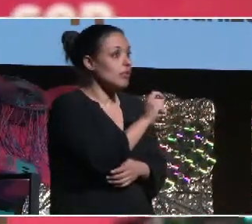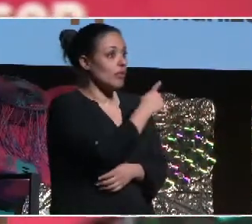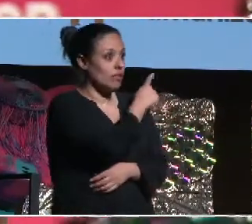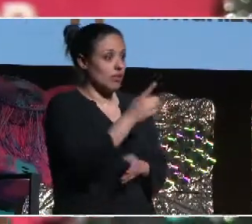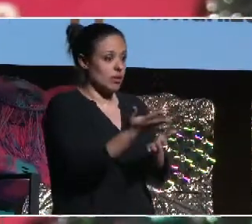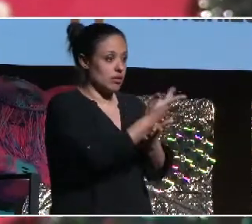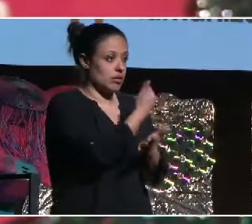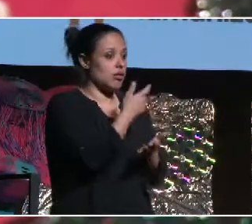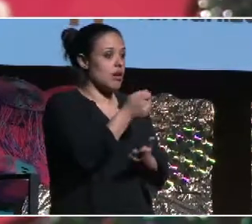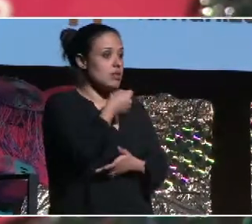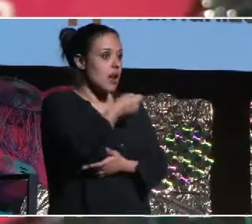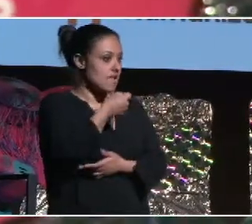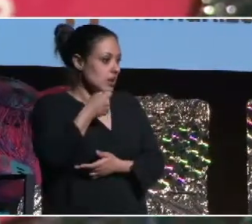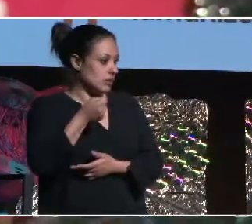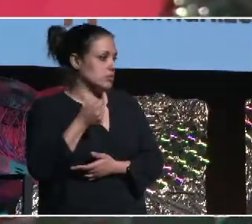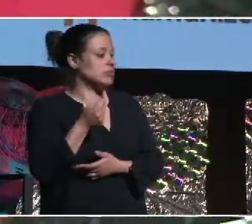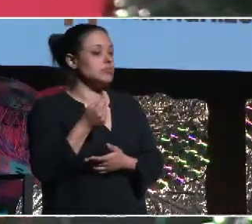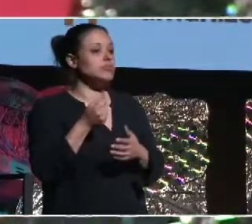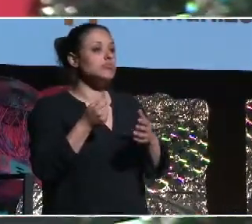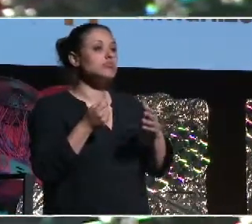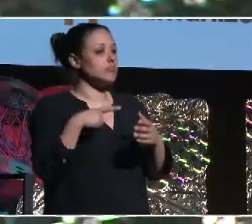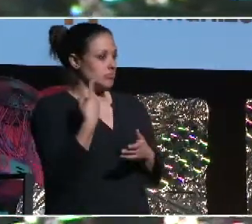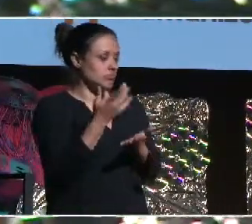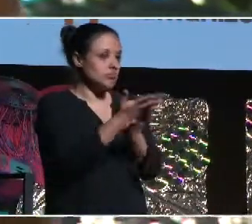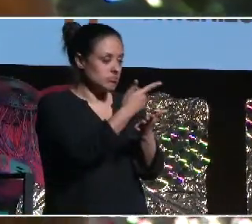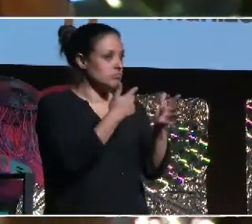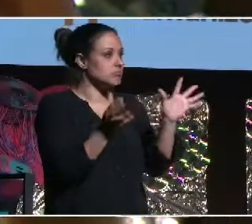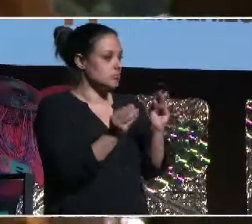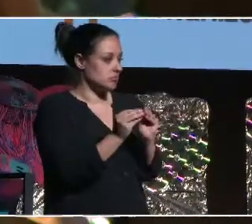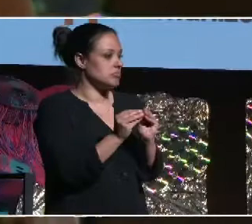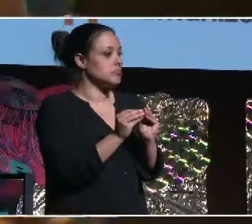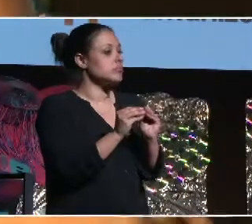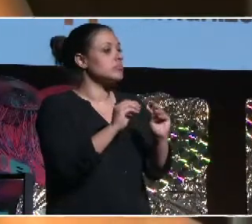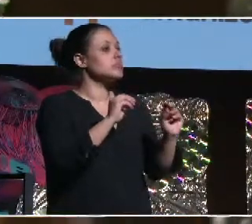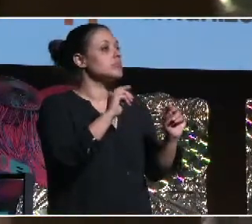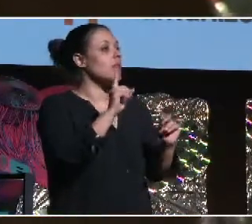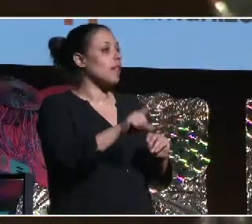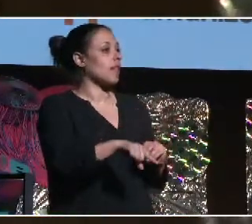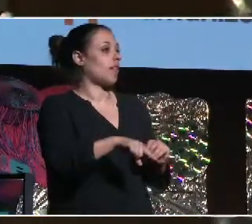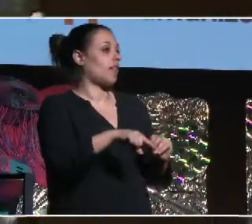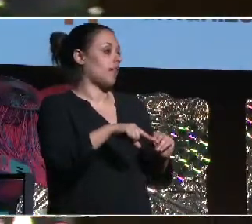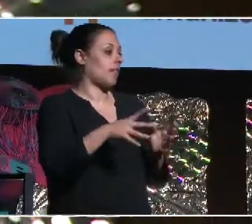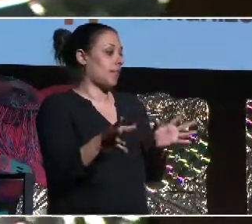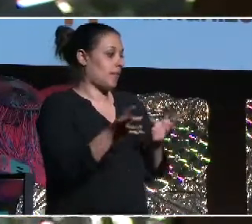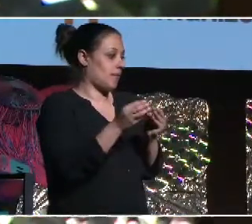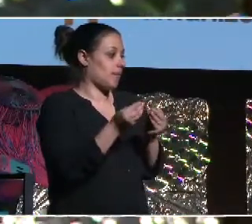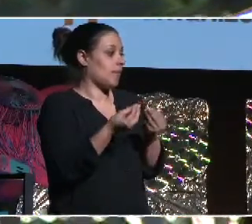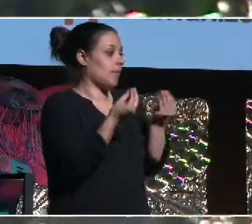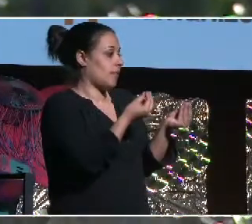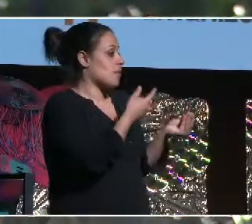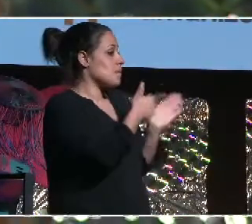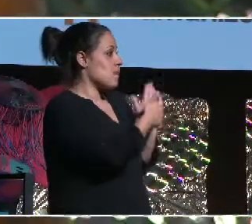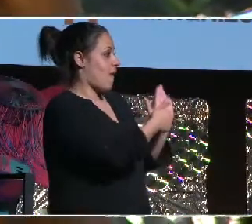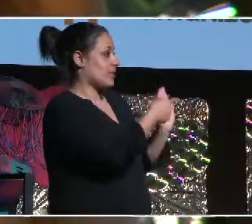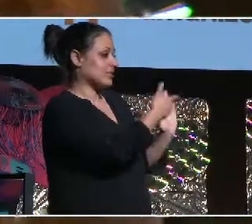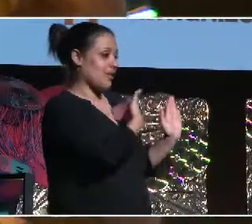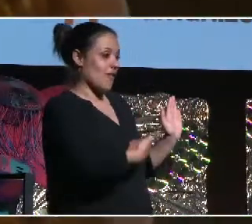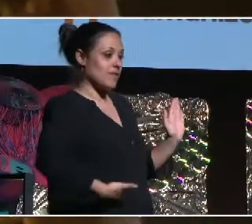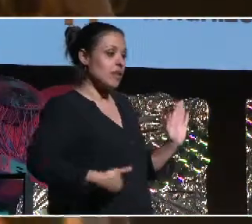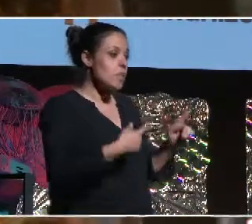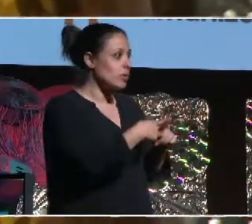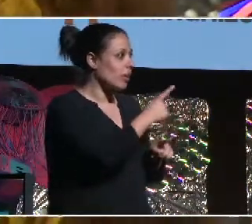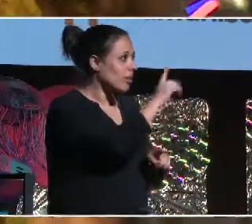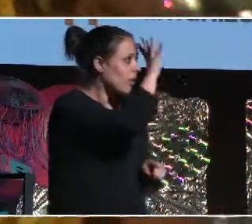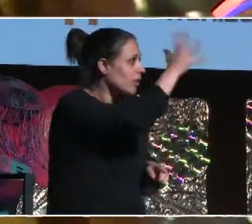Esos datos, cuando estaban recopilados, después hubo una conversación con el gobierno, ¿por qué no toman este tipo de datos? Y uno de los